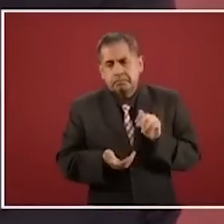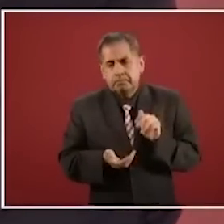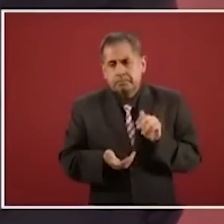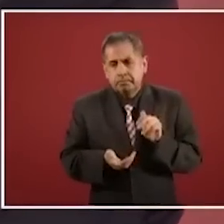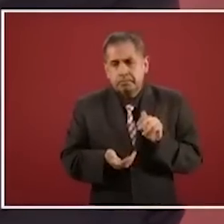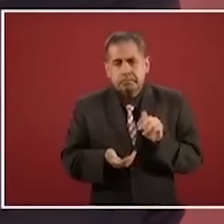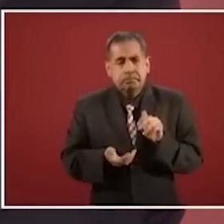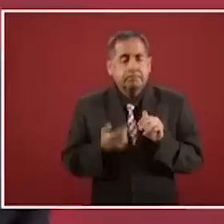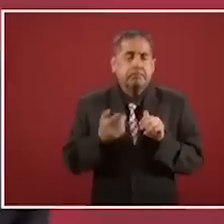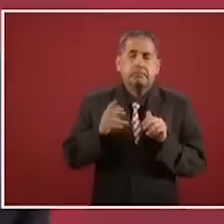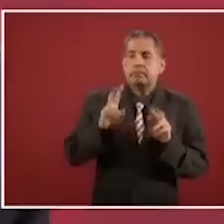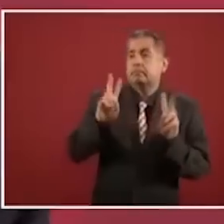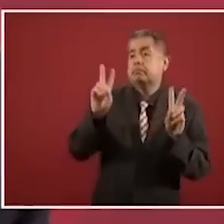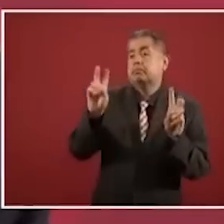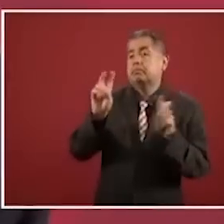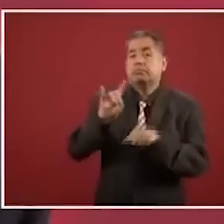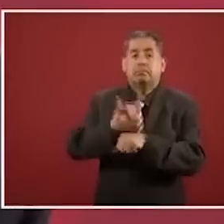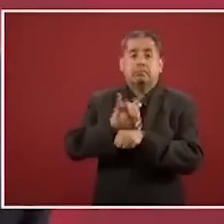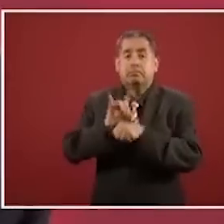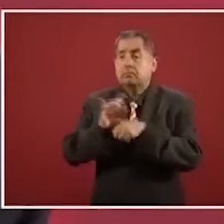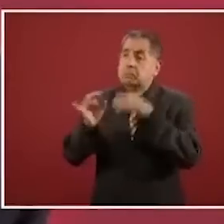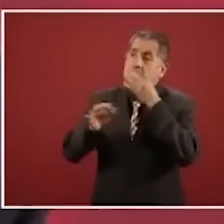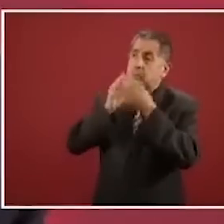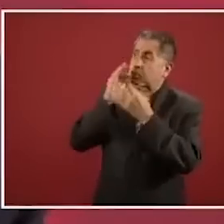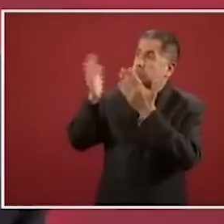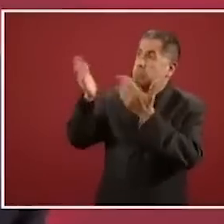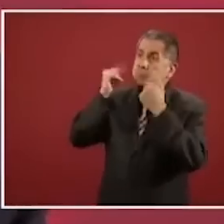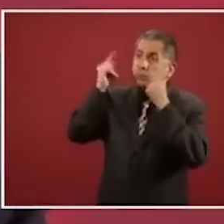para supuestamente promover el turismo